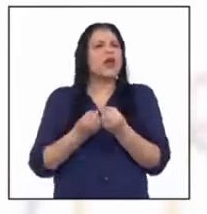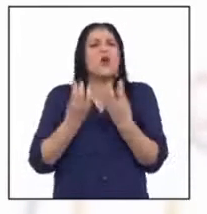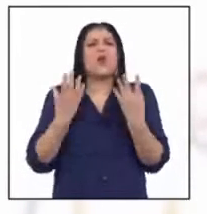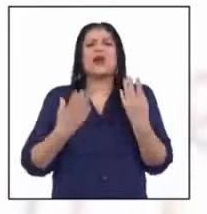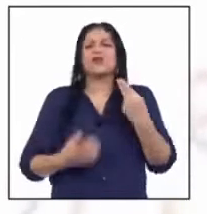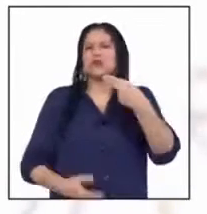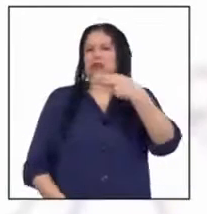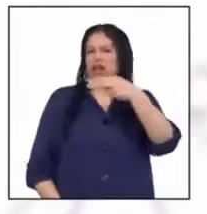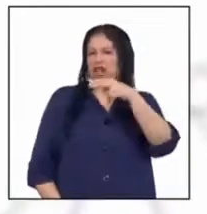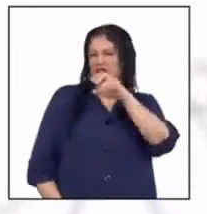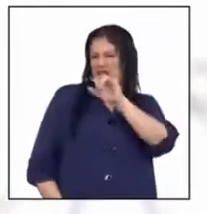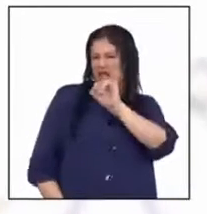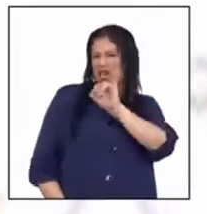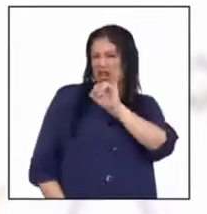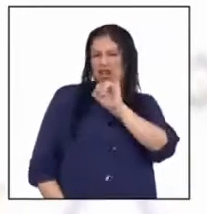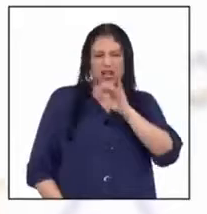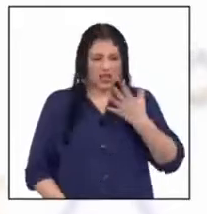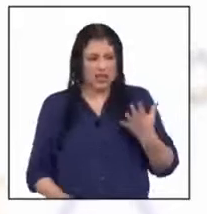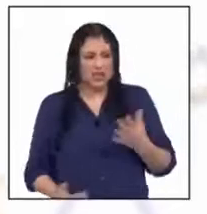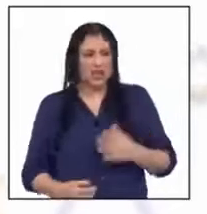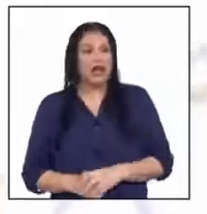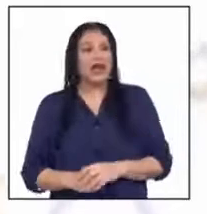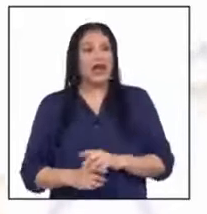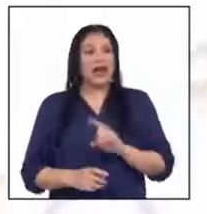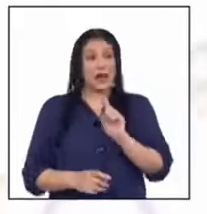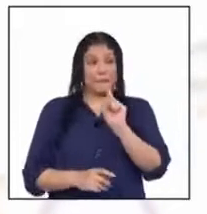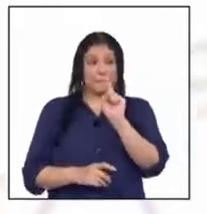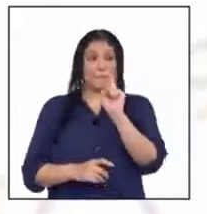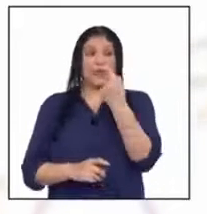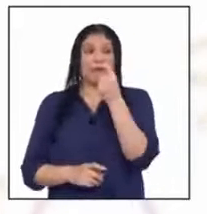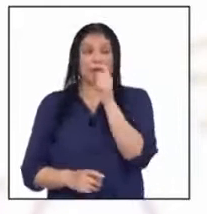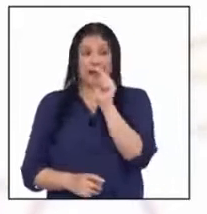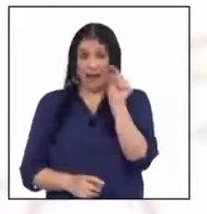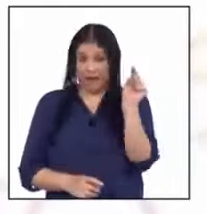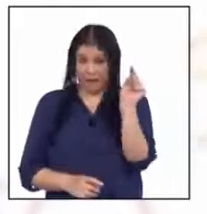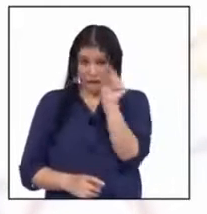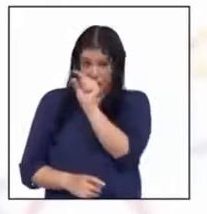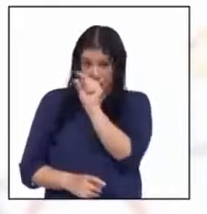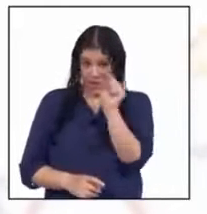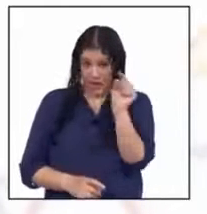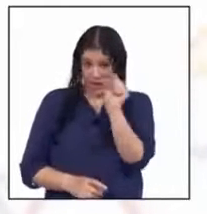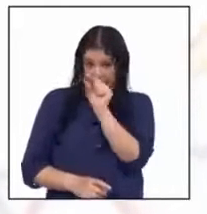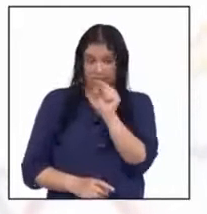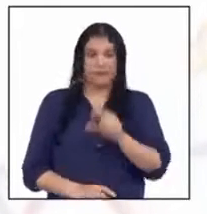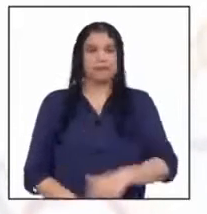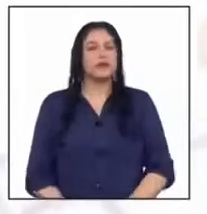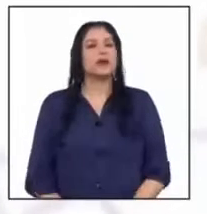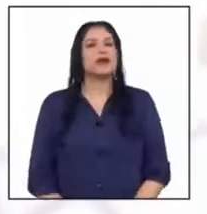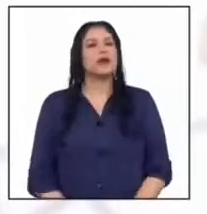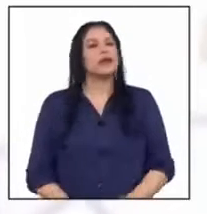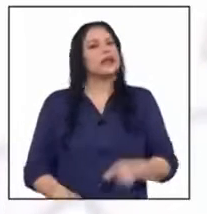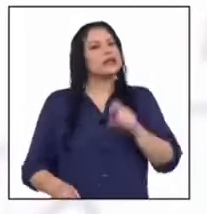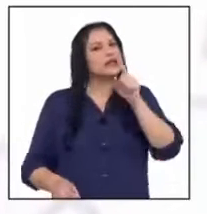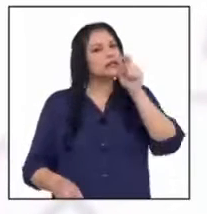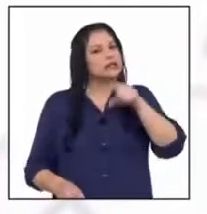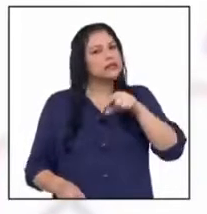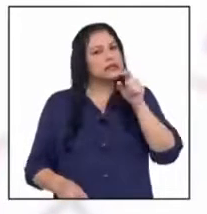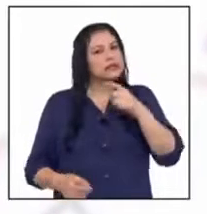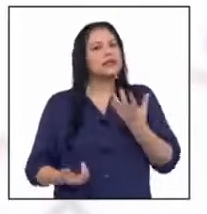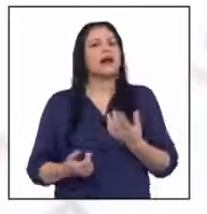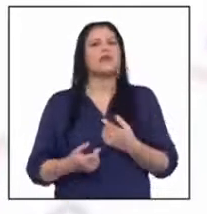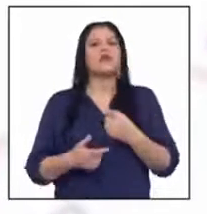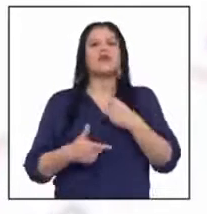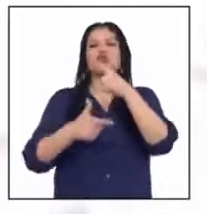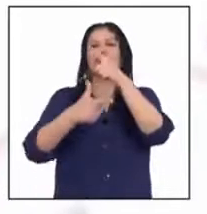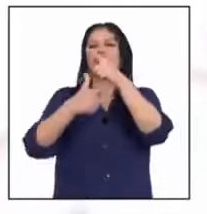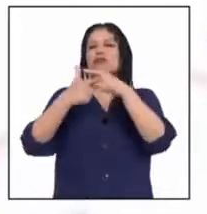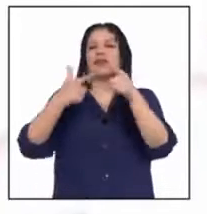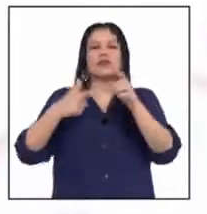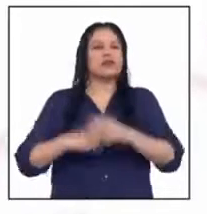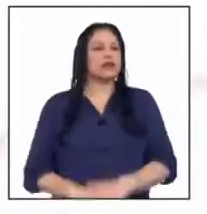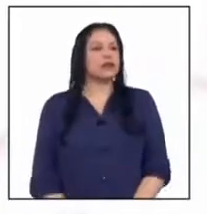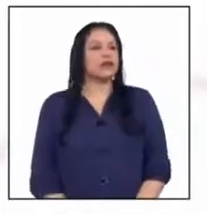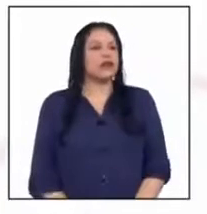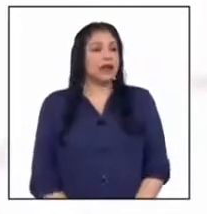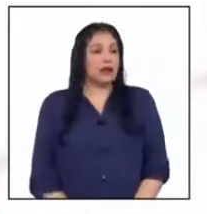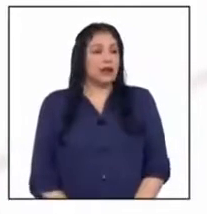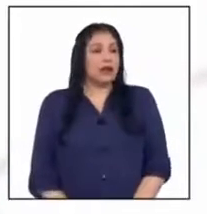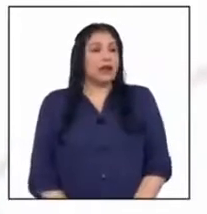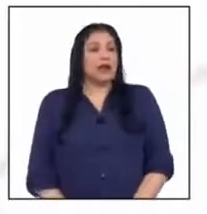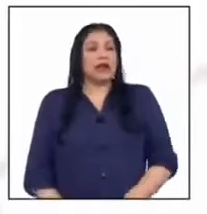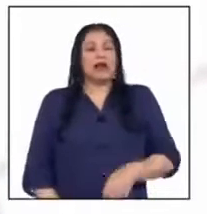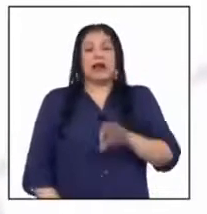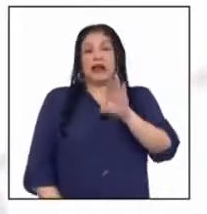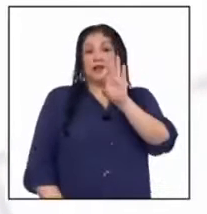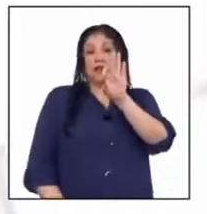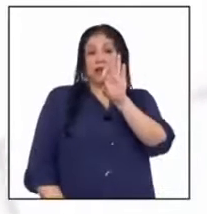relativa correspondiente a la primera fila de datos de la tabla, debemos dividir la frecuencia absoluta F